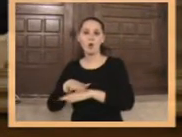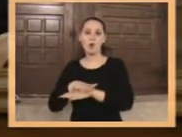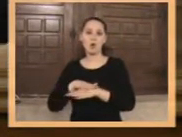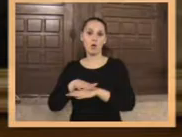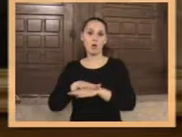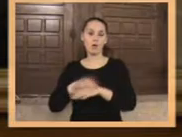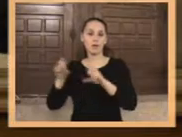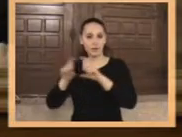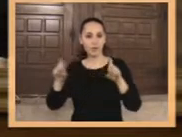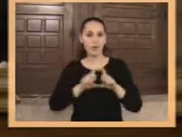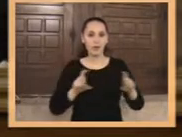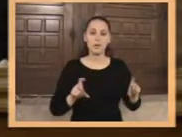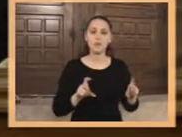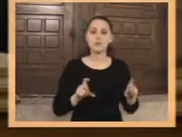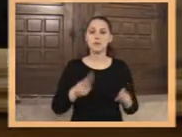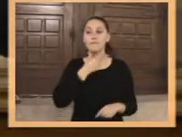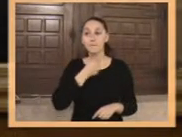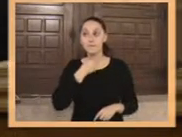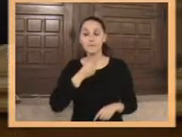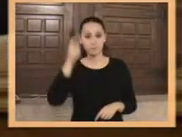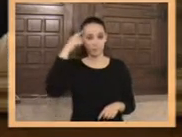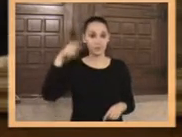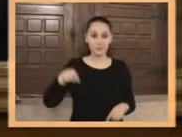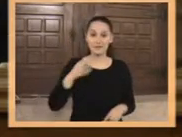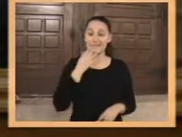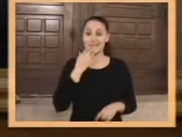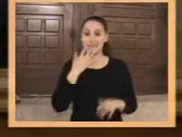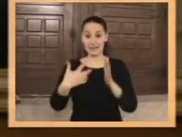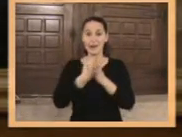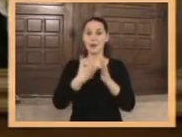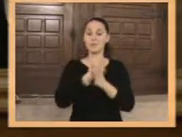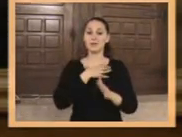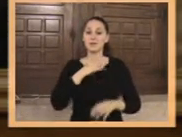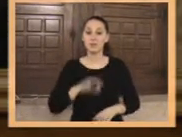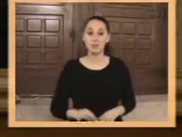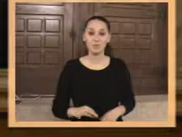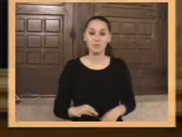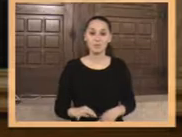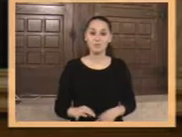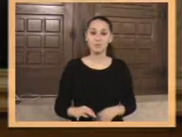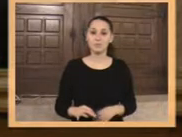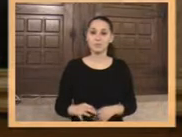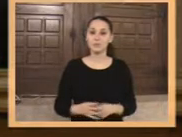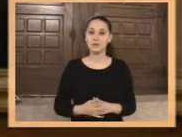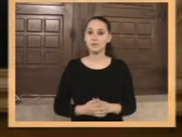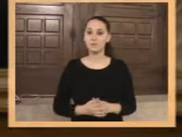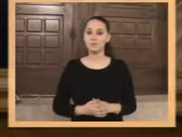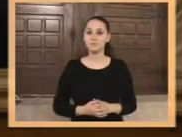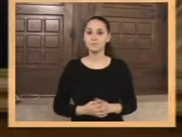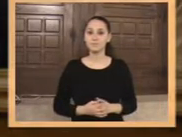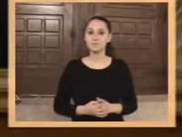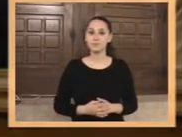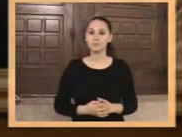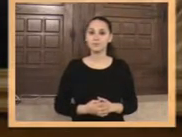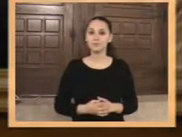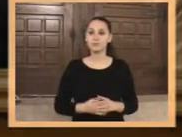nos gustaría saber, señor alcalde, si nos lo puede explicar precisamente, si va a